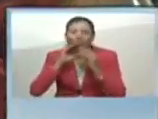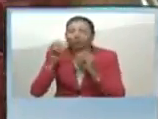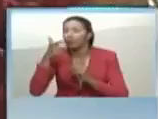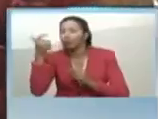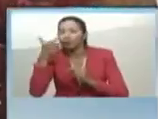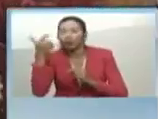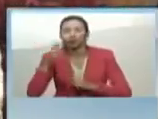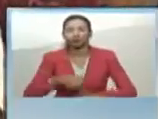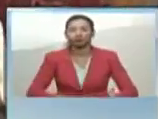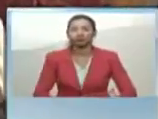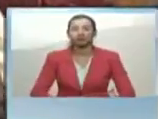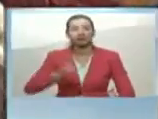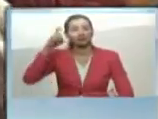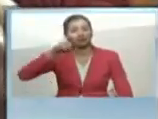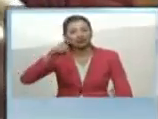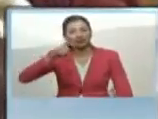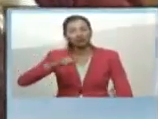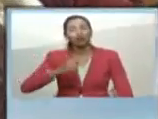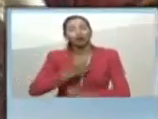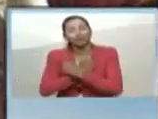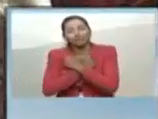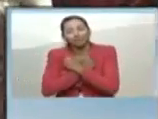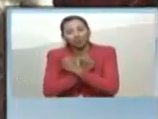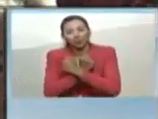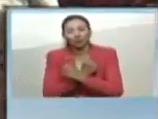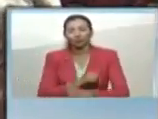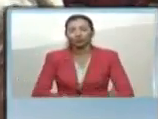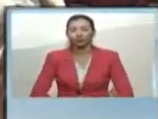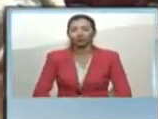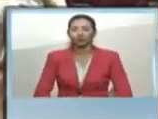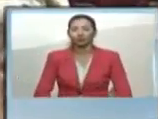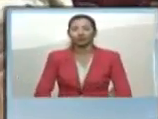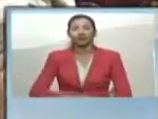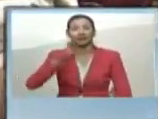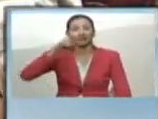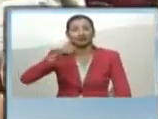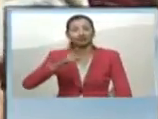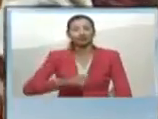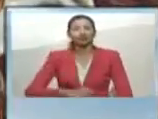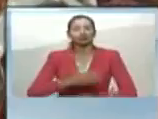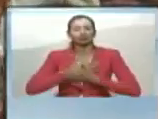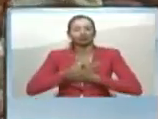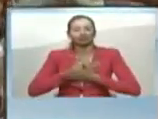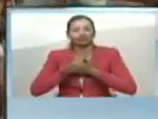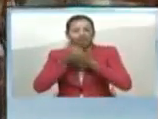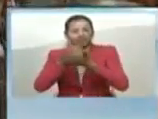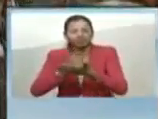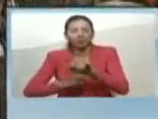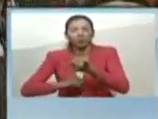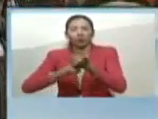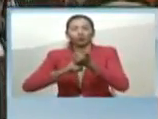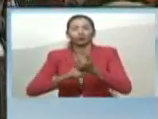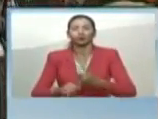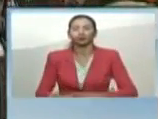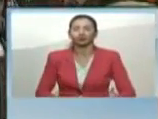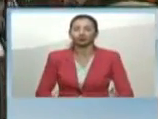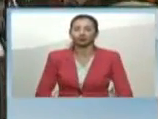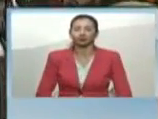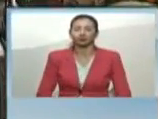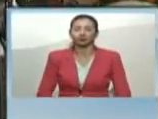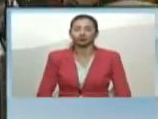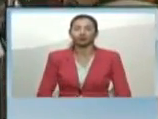adulta mayor. Que necesite nuestro amor. Que necesite nuestro amor. Que necesite nuestra solidaridad. Nuestra solidaridad.